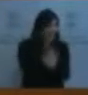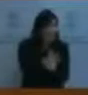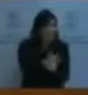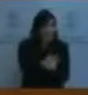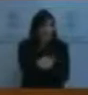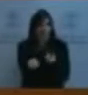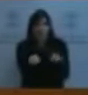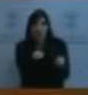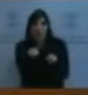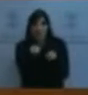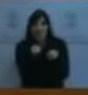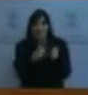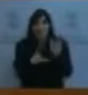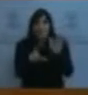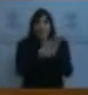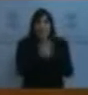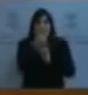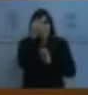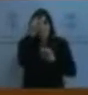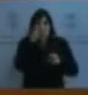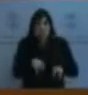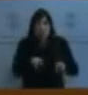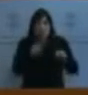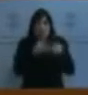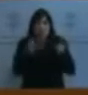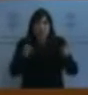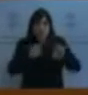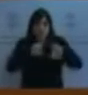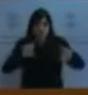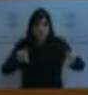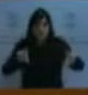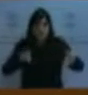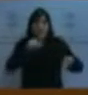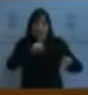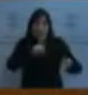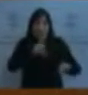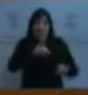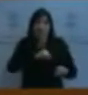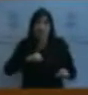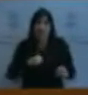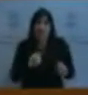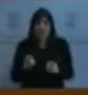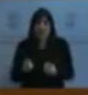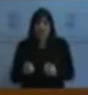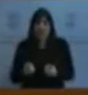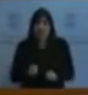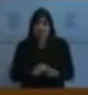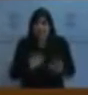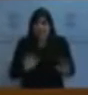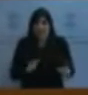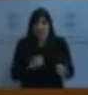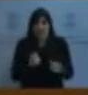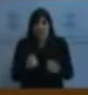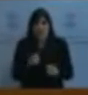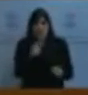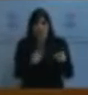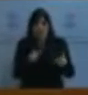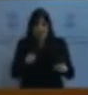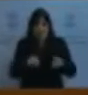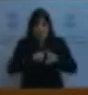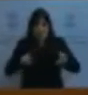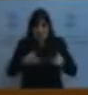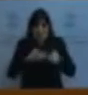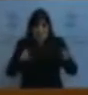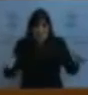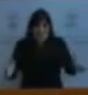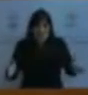comunidad autónoma donde necesitamos, naturalmente que necesitamos, que los emprendedores sepan y vean que para nosotros, desde luego para el